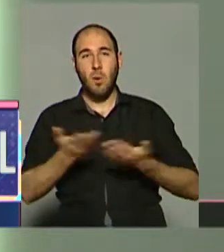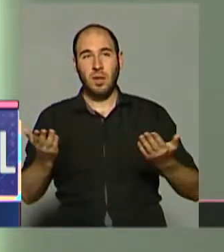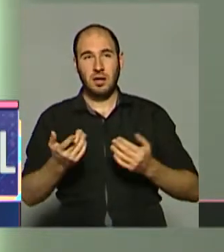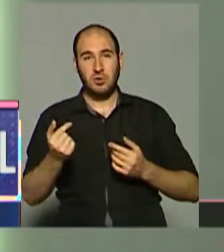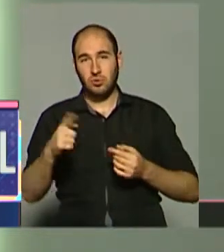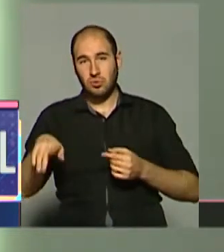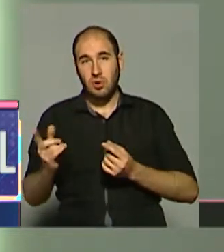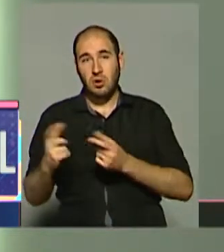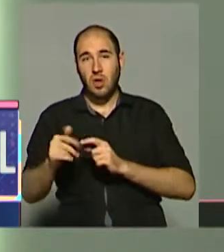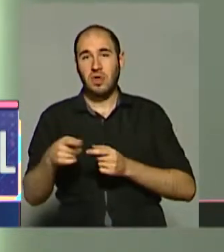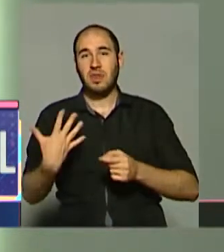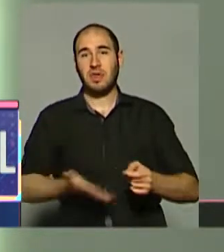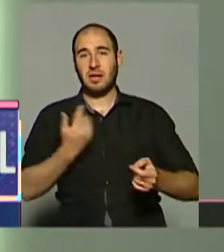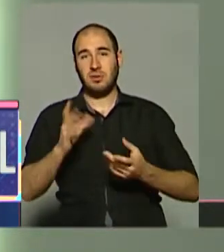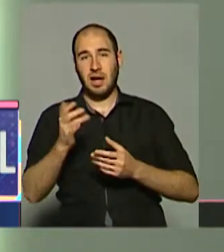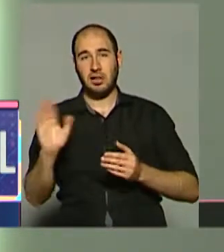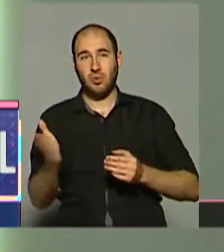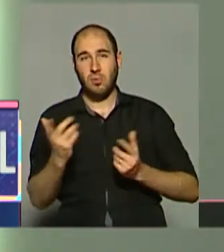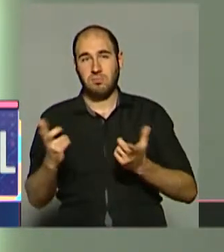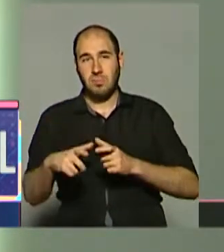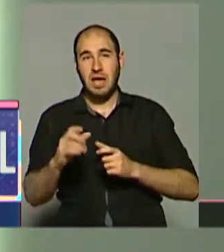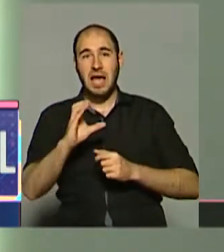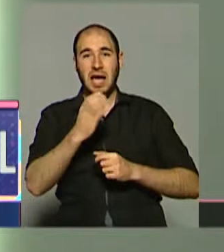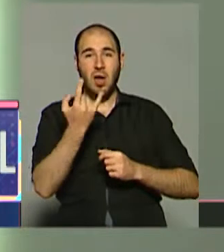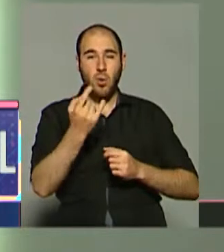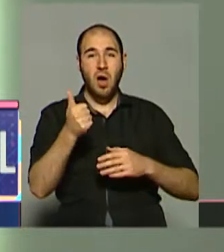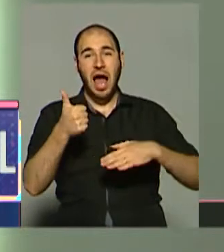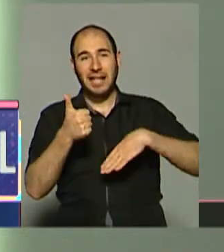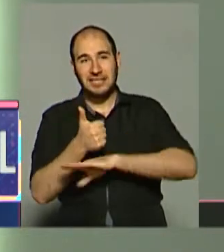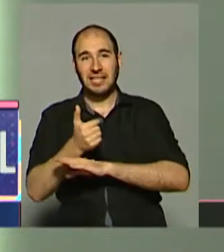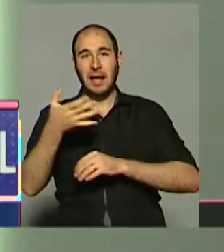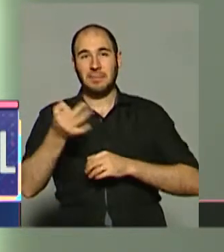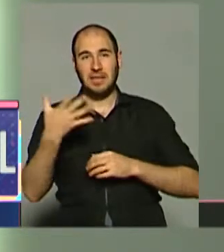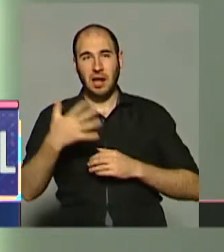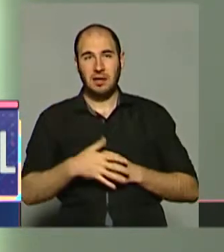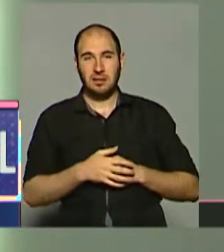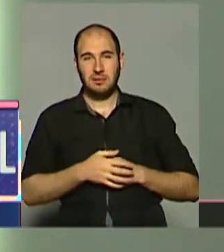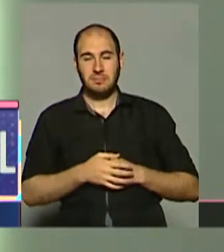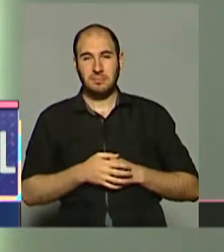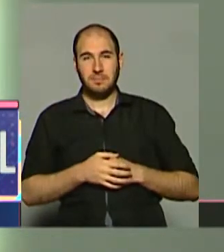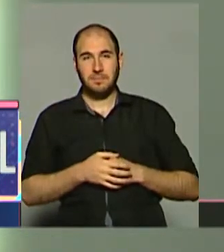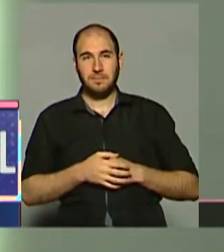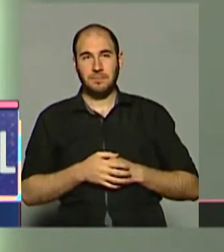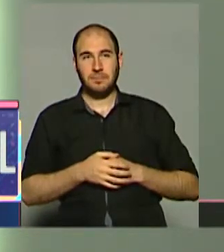cada vez que nos juntamos todos los directores de los canales, Señalu y Acequia tienen una particularidad, sí. Y es que tienen